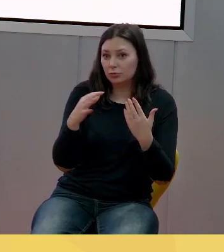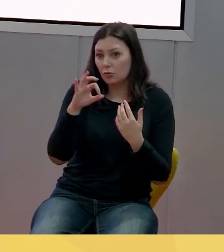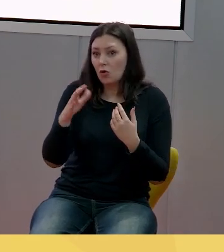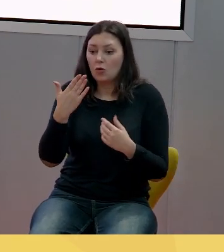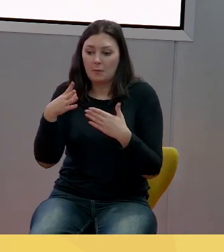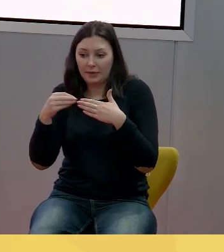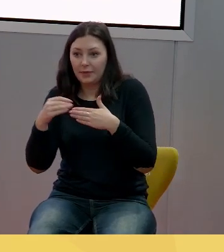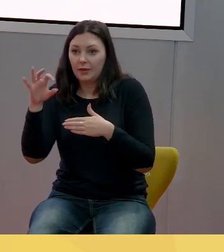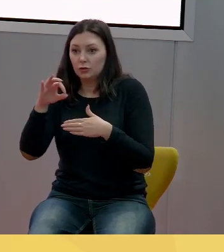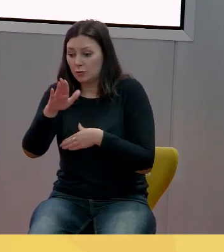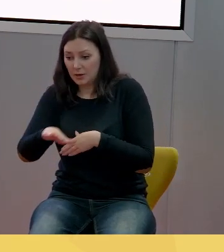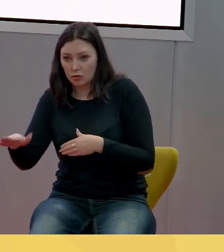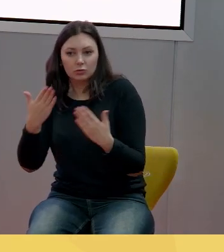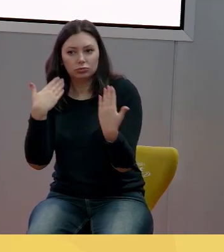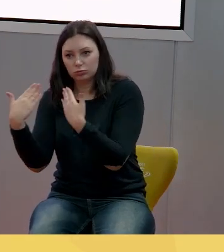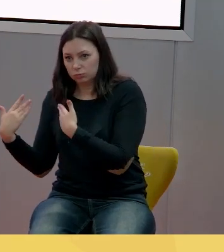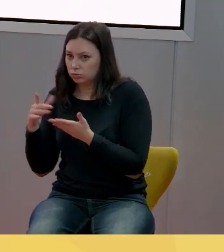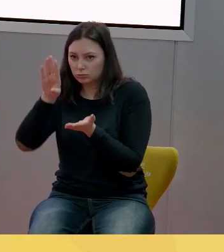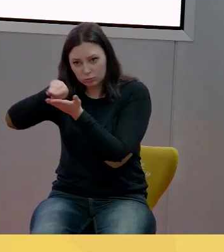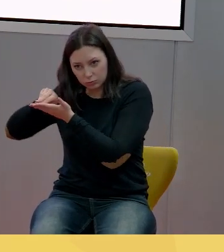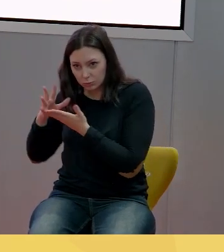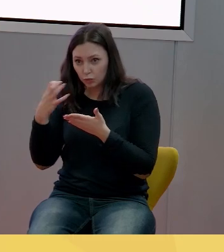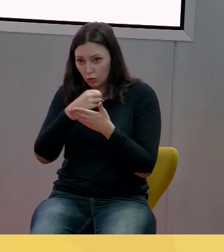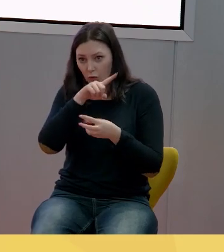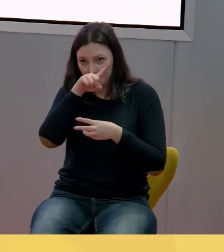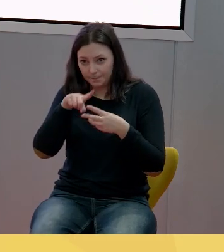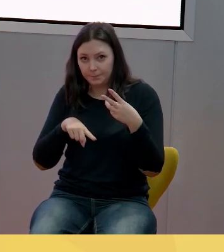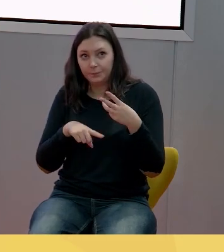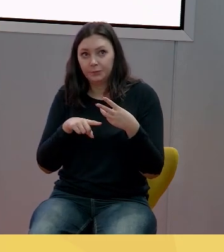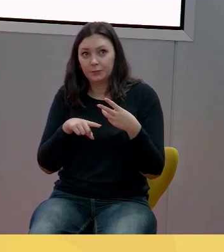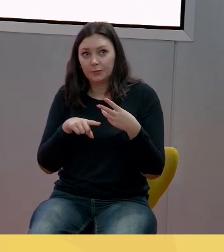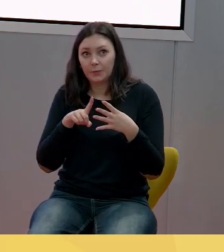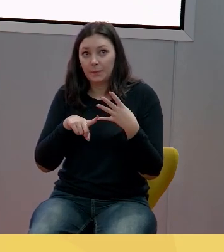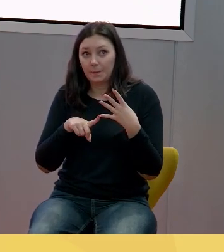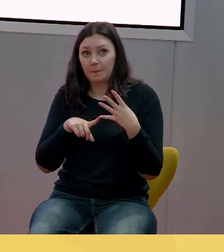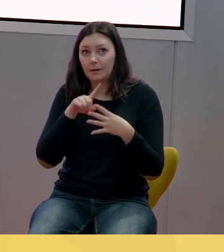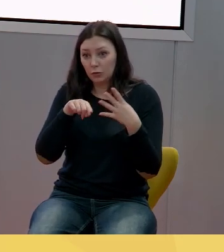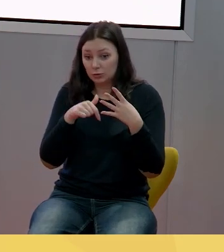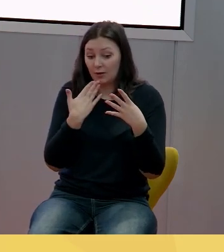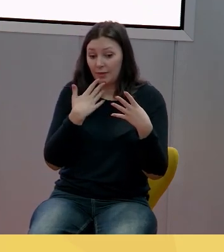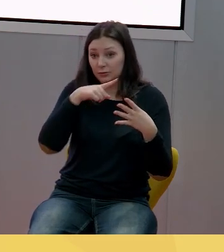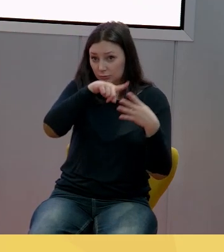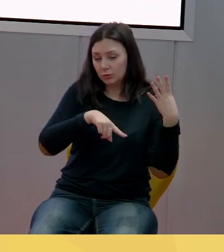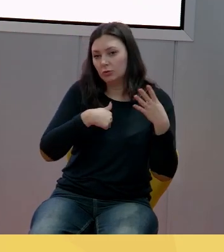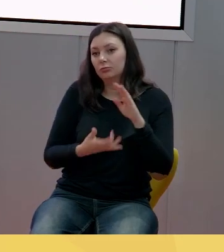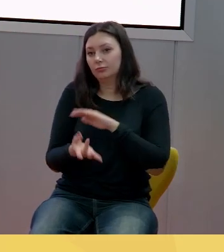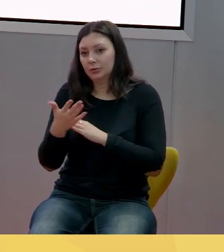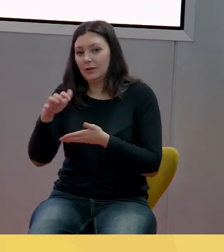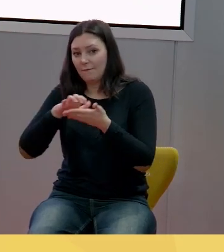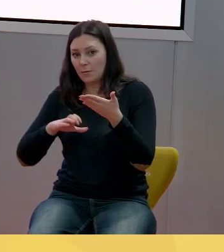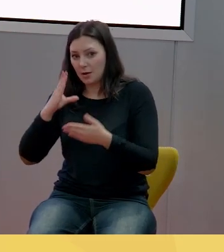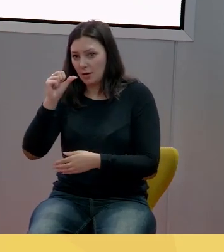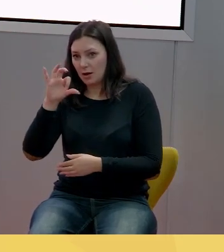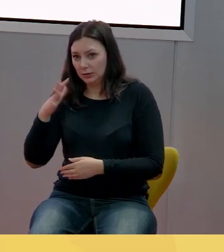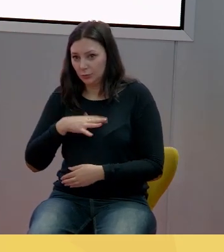y menores. Y todo esto de forma muy integral ha informado la revisión CAS. Aunque quizás la parte